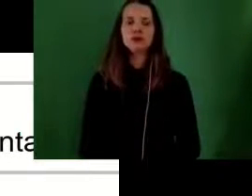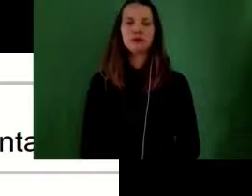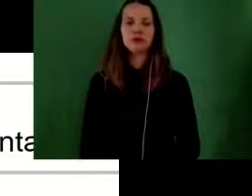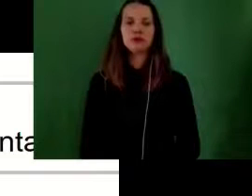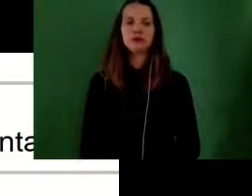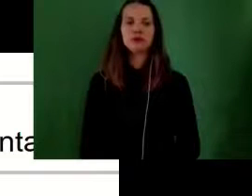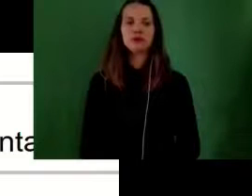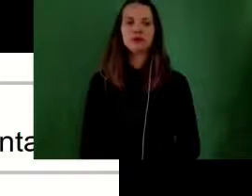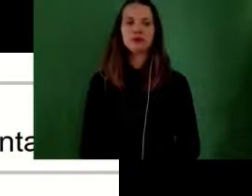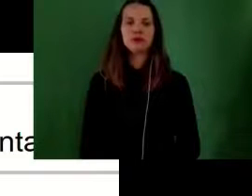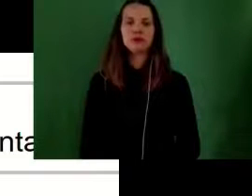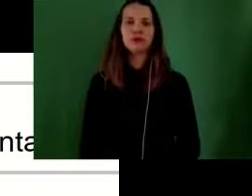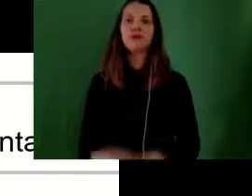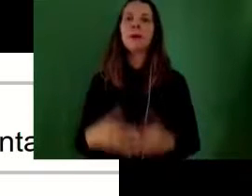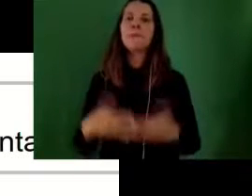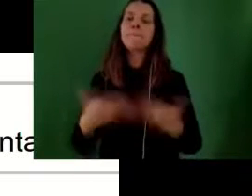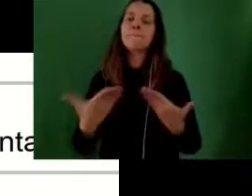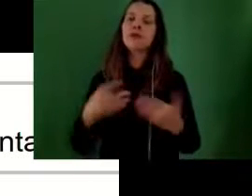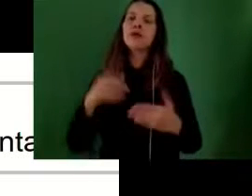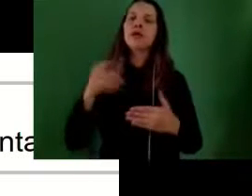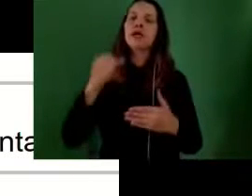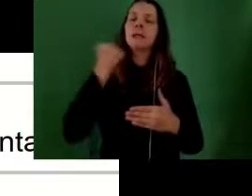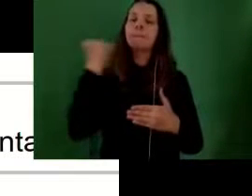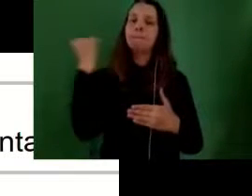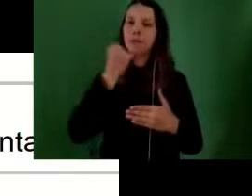quiero insistir en que